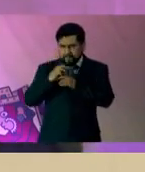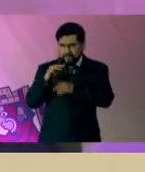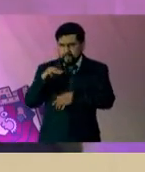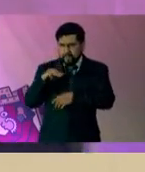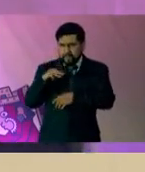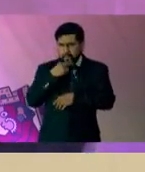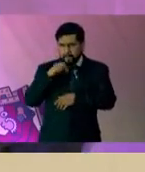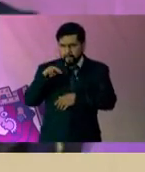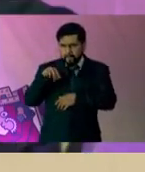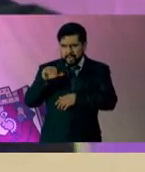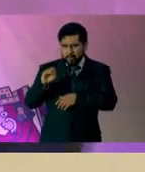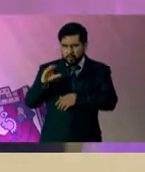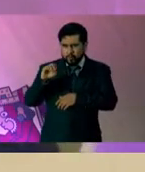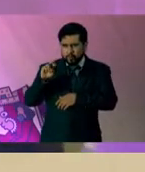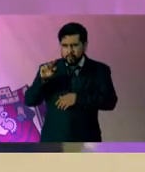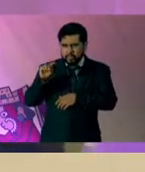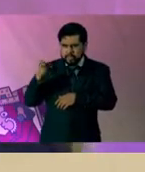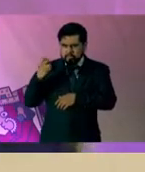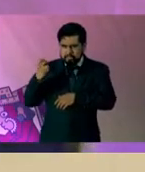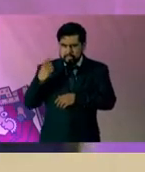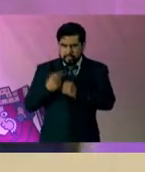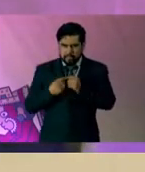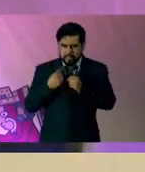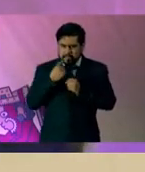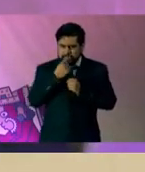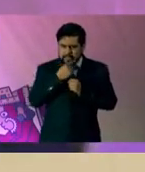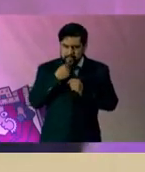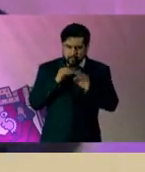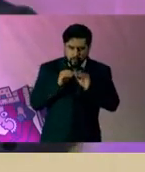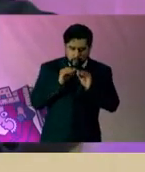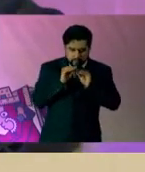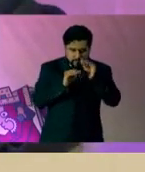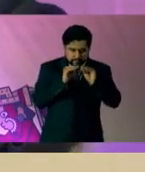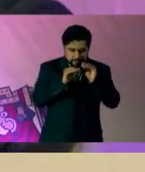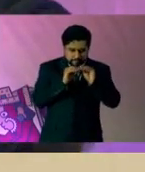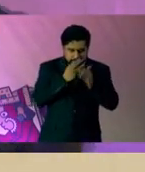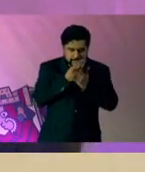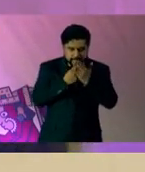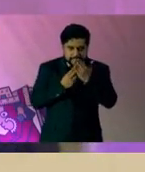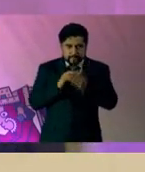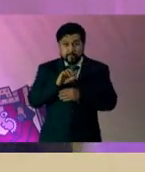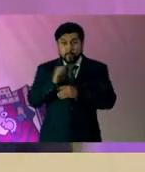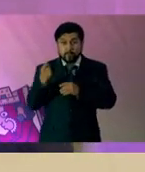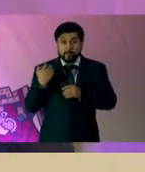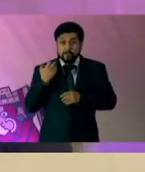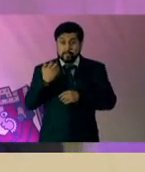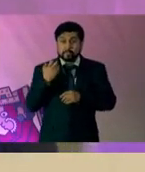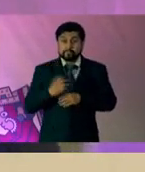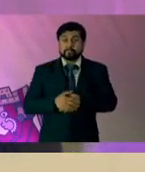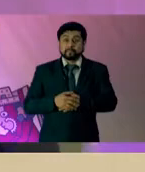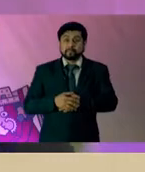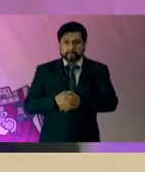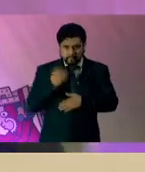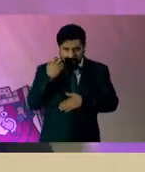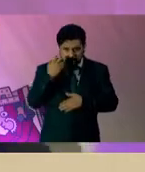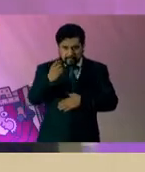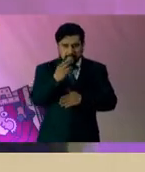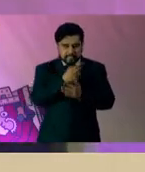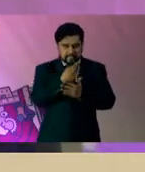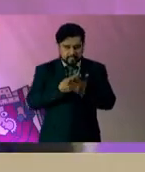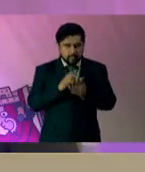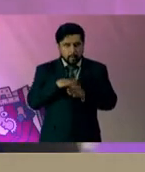de la gotita de varita de la boca y este otro este es el que se usó para la portada que